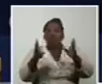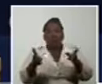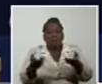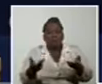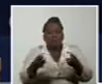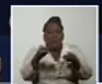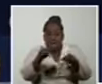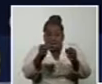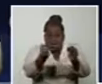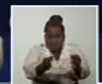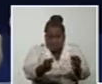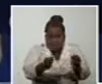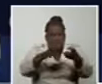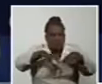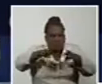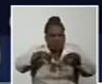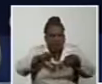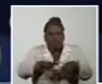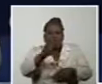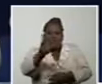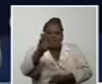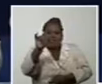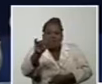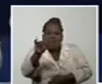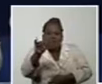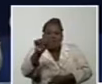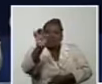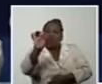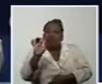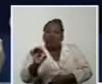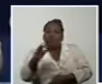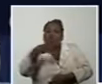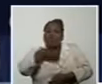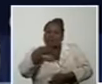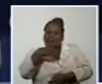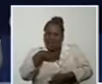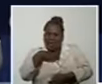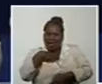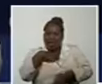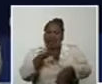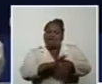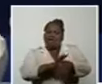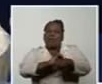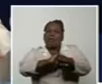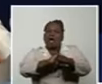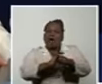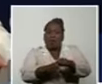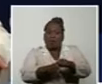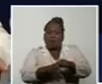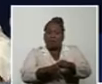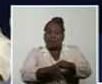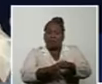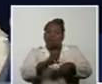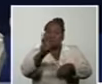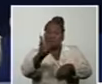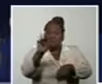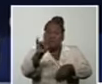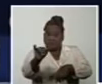36% dio positivo a COVID y no, o sea, el 36% de los que